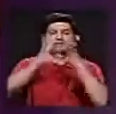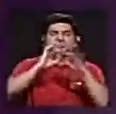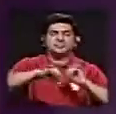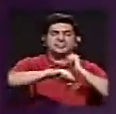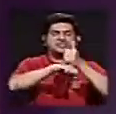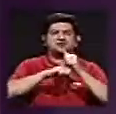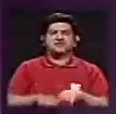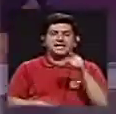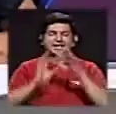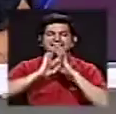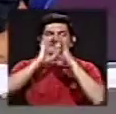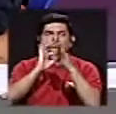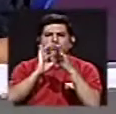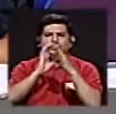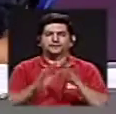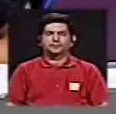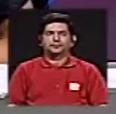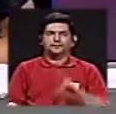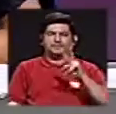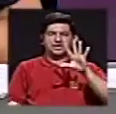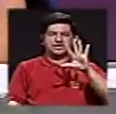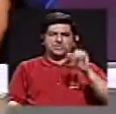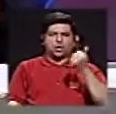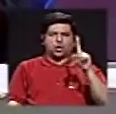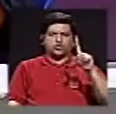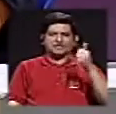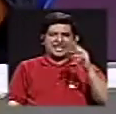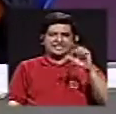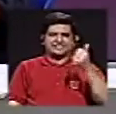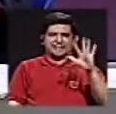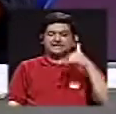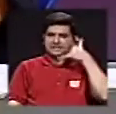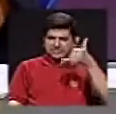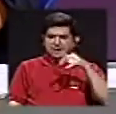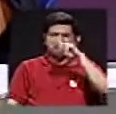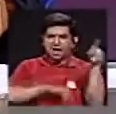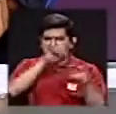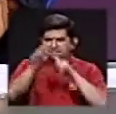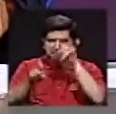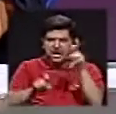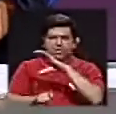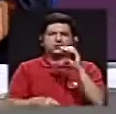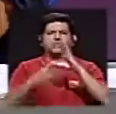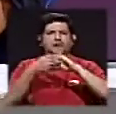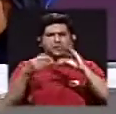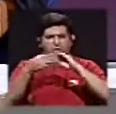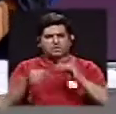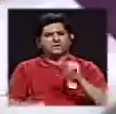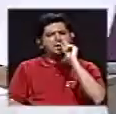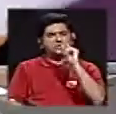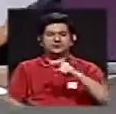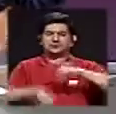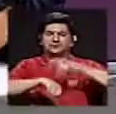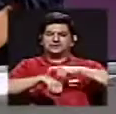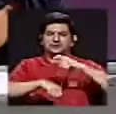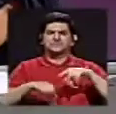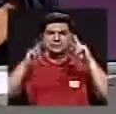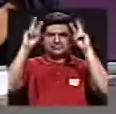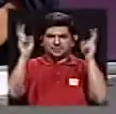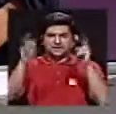lazos 25 11 15 15 puede llamarnos y hacer sus preguntas o comentarios breves sobre el tema de hoy